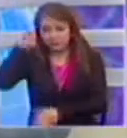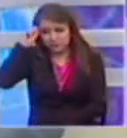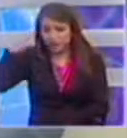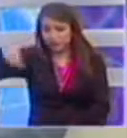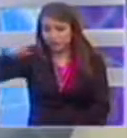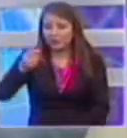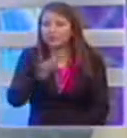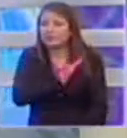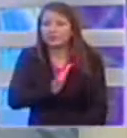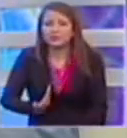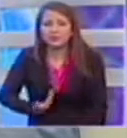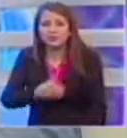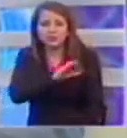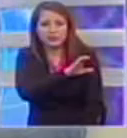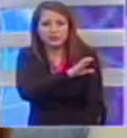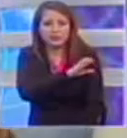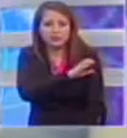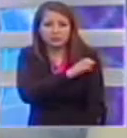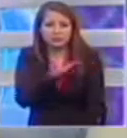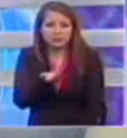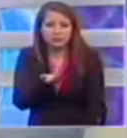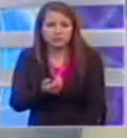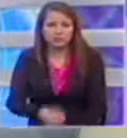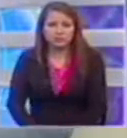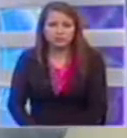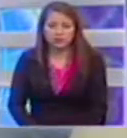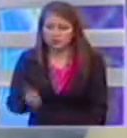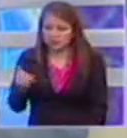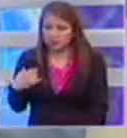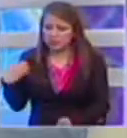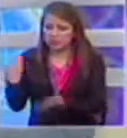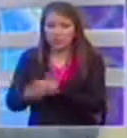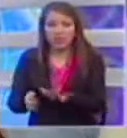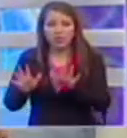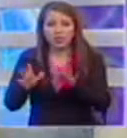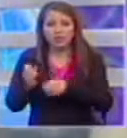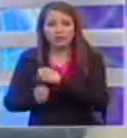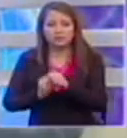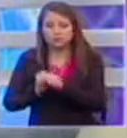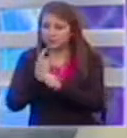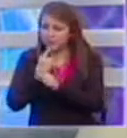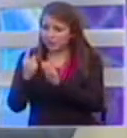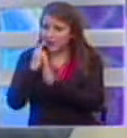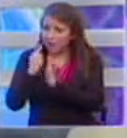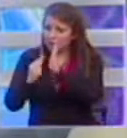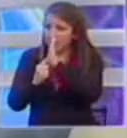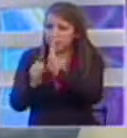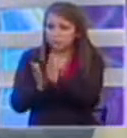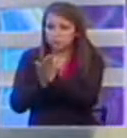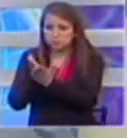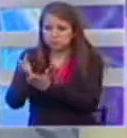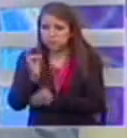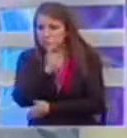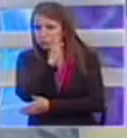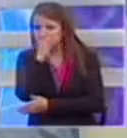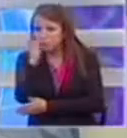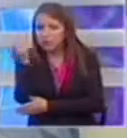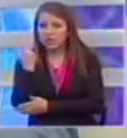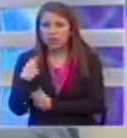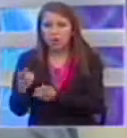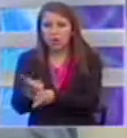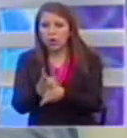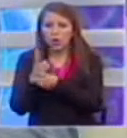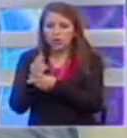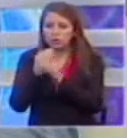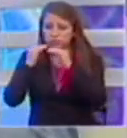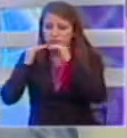presidentes del Consejo Nacional Electoral no han sido, pues, en estos últimos 10 años ejemplos de rectitud ni de cuidado en la